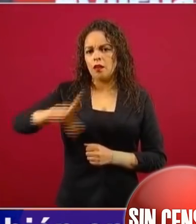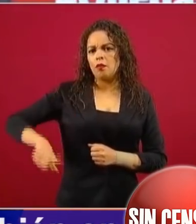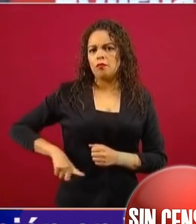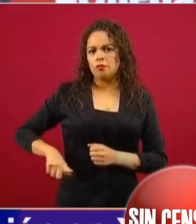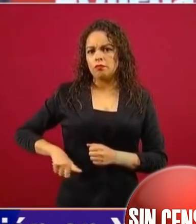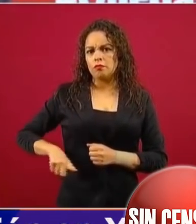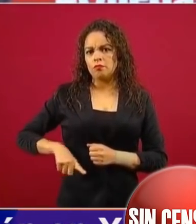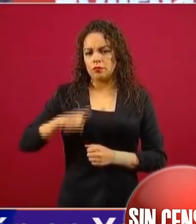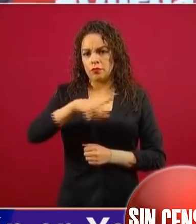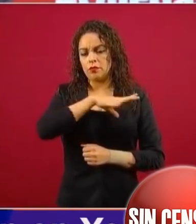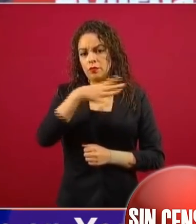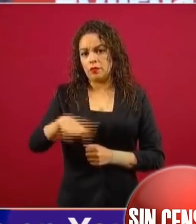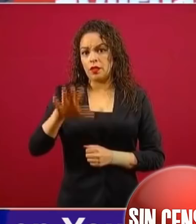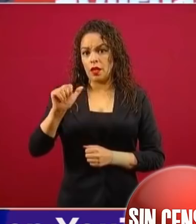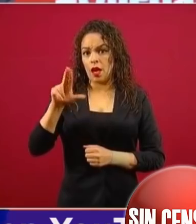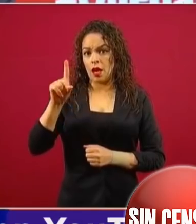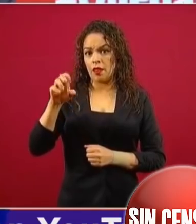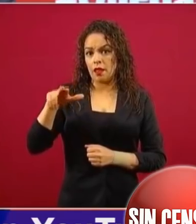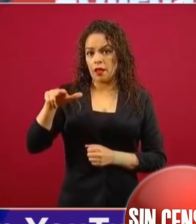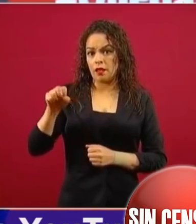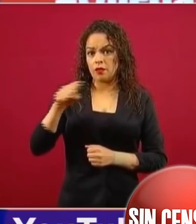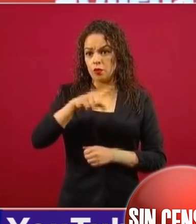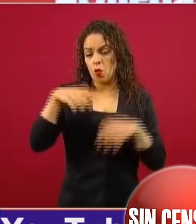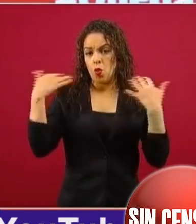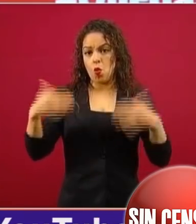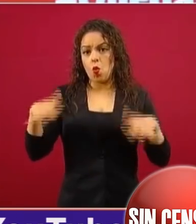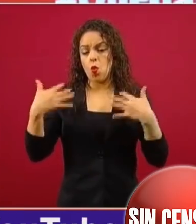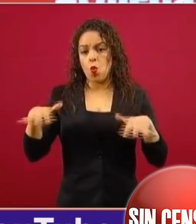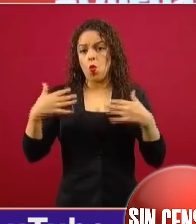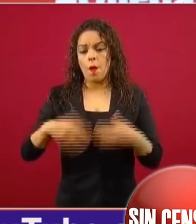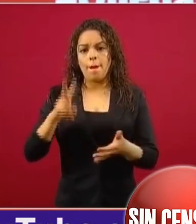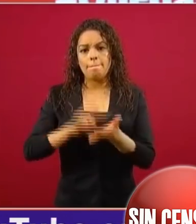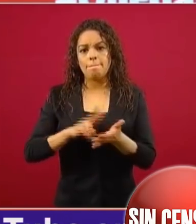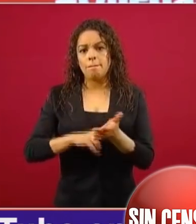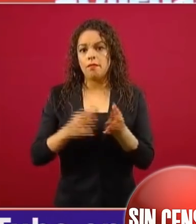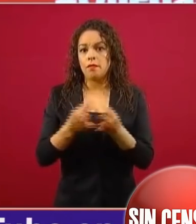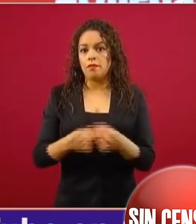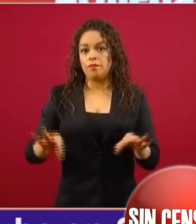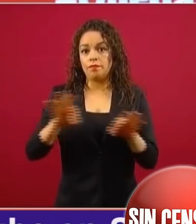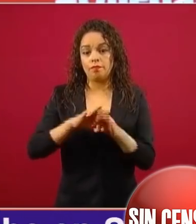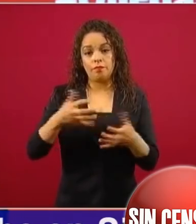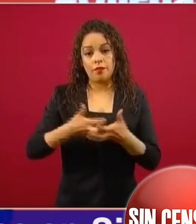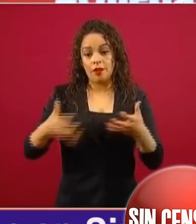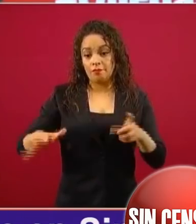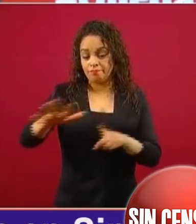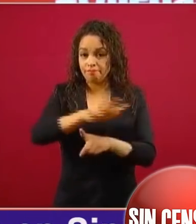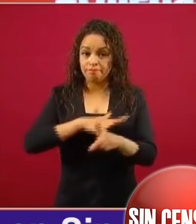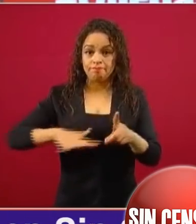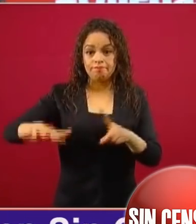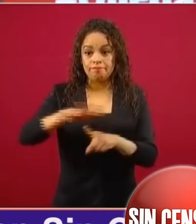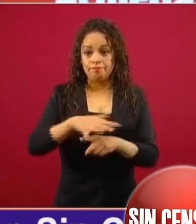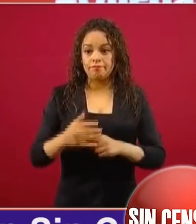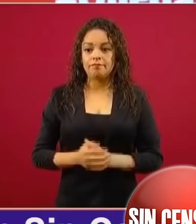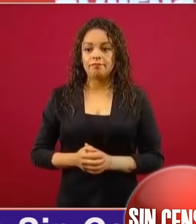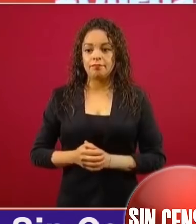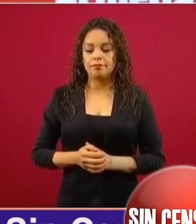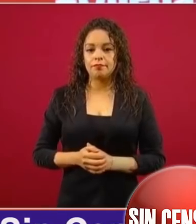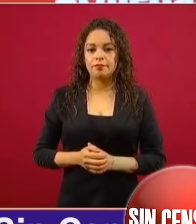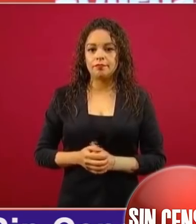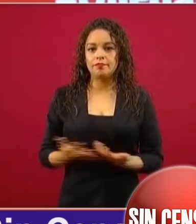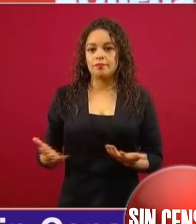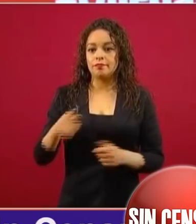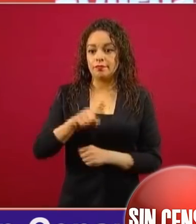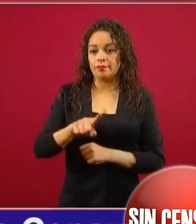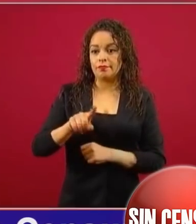presidente patriota. ¿Por qué surge ese partido? Para oponerse a la política popular